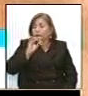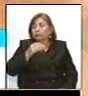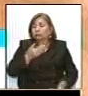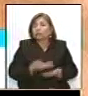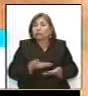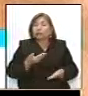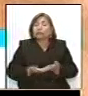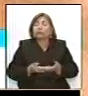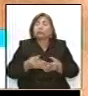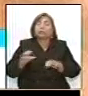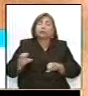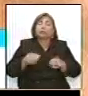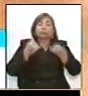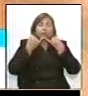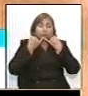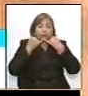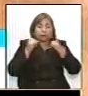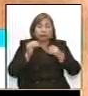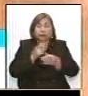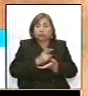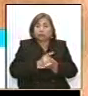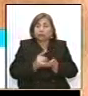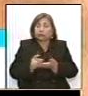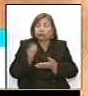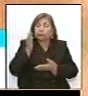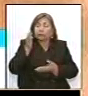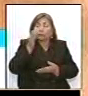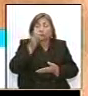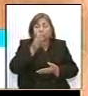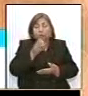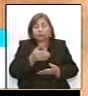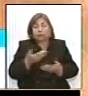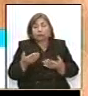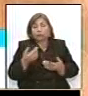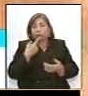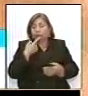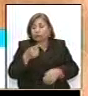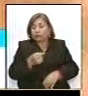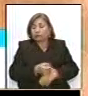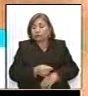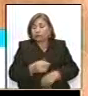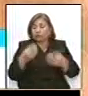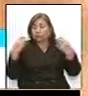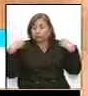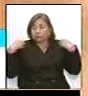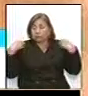de la elaboración de los informes de semana de representación en el despacho del congresista denunciado.